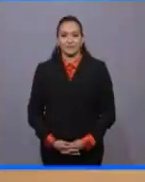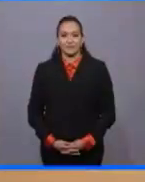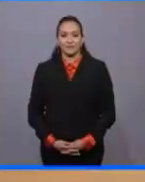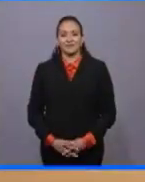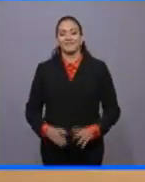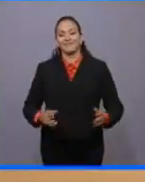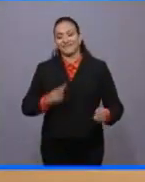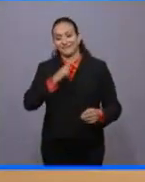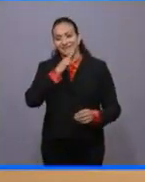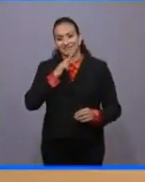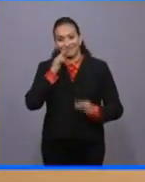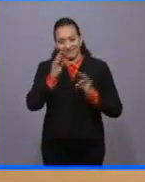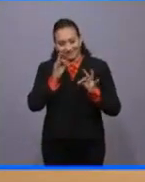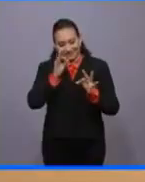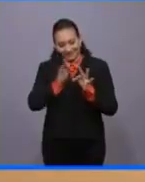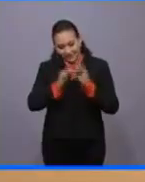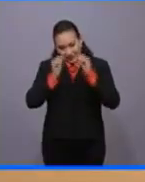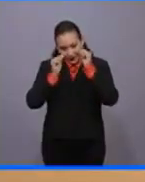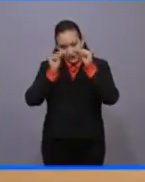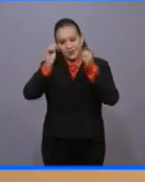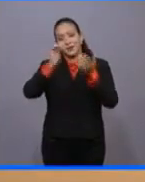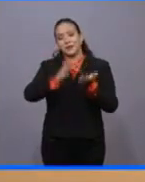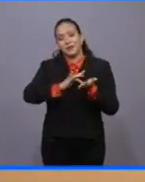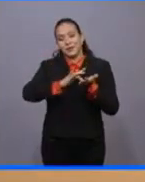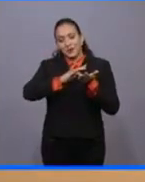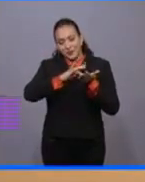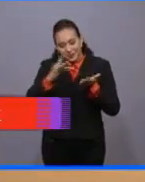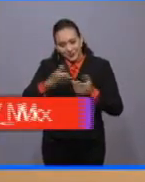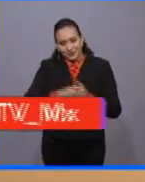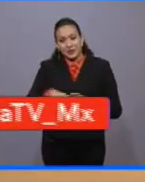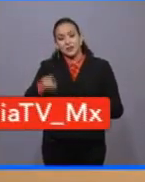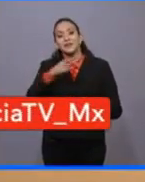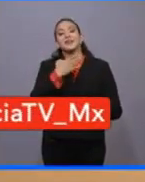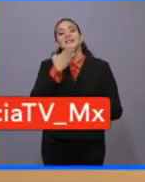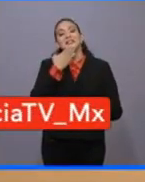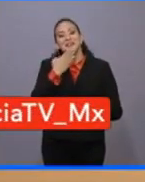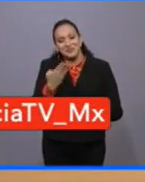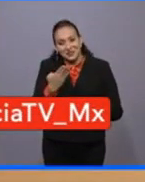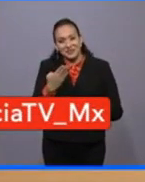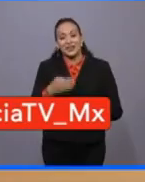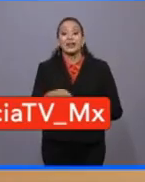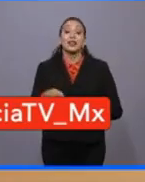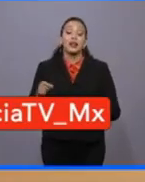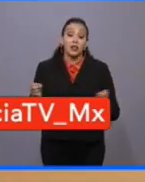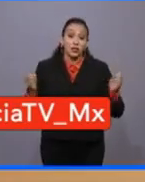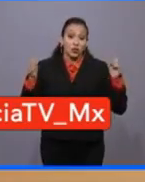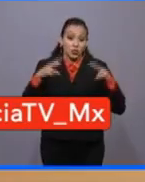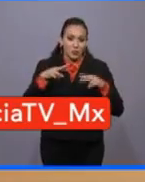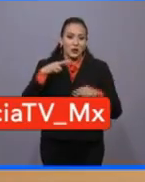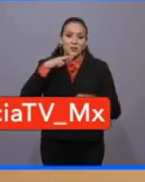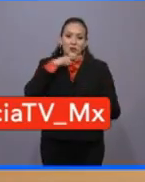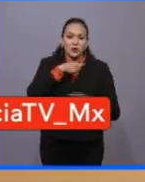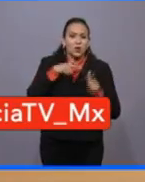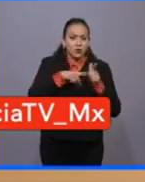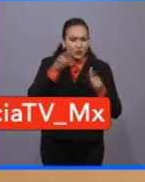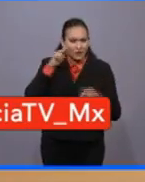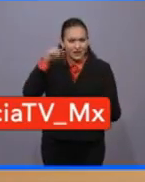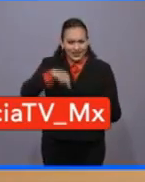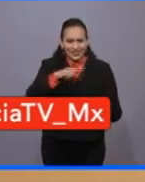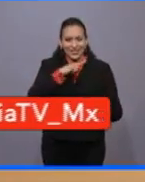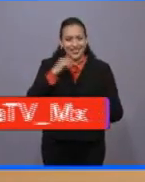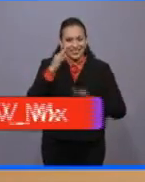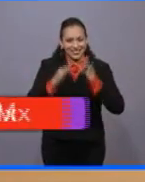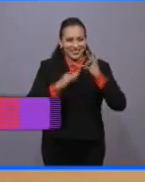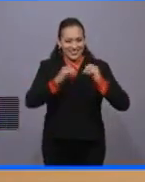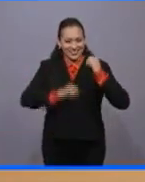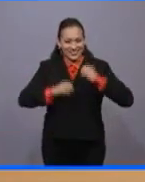Y con este reporte llegamos al final del corte informativo. Agradecemos su atención y lo invitamos a continuar en la señal del